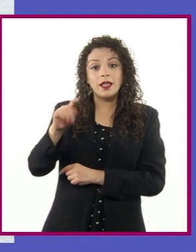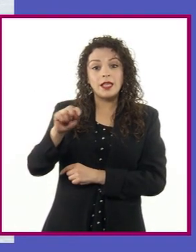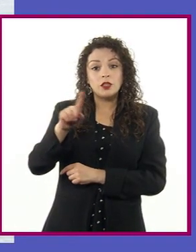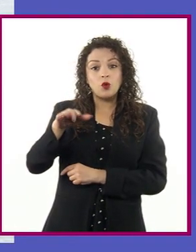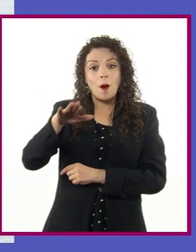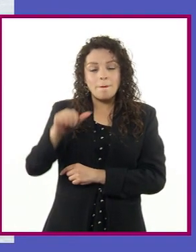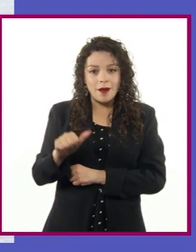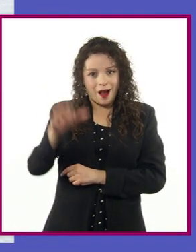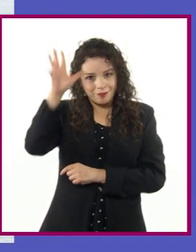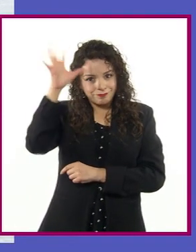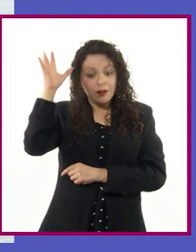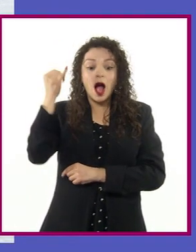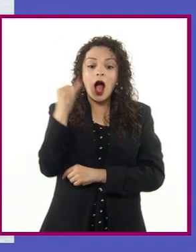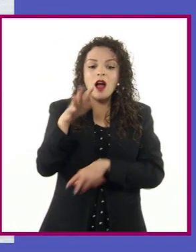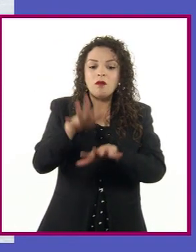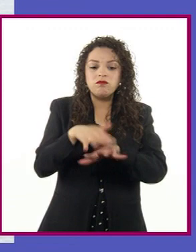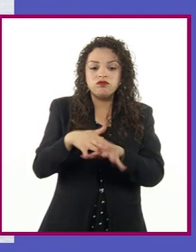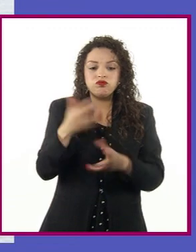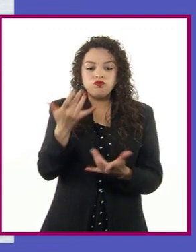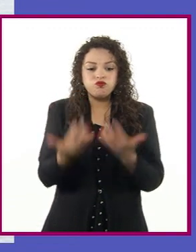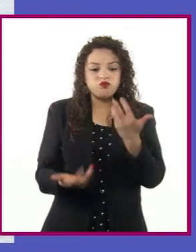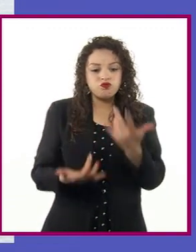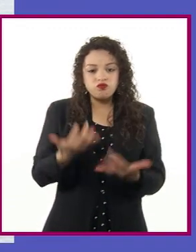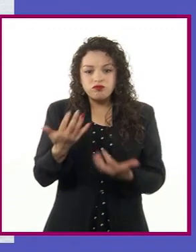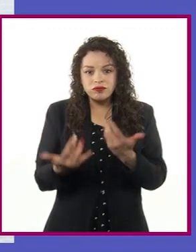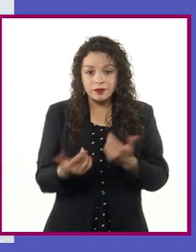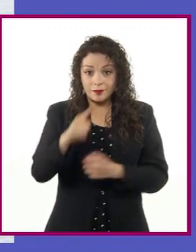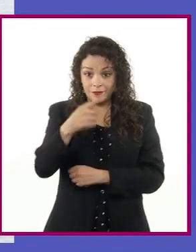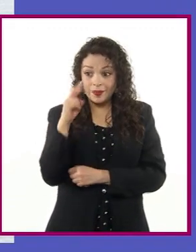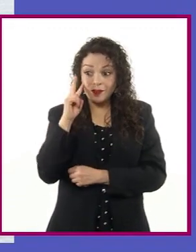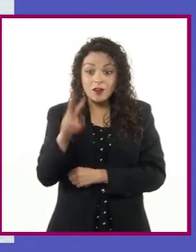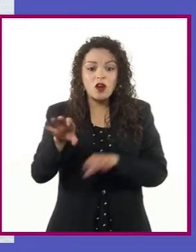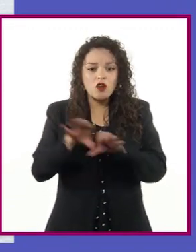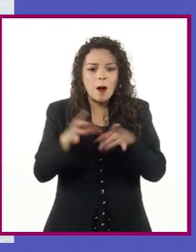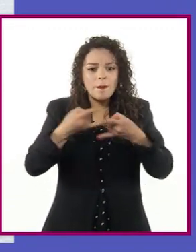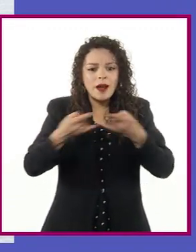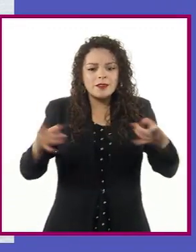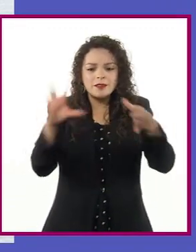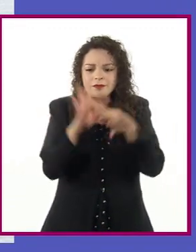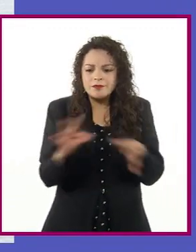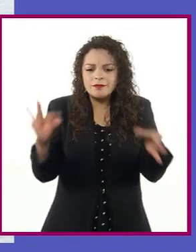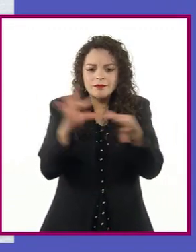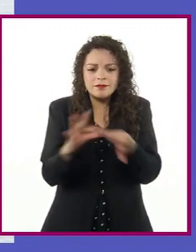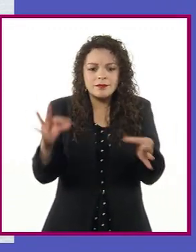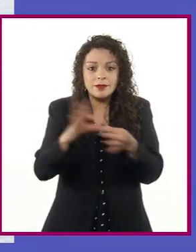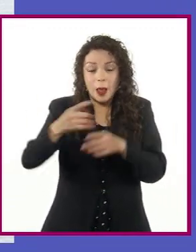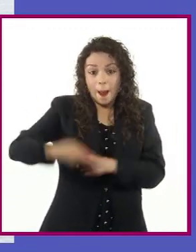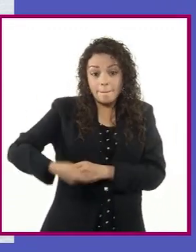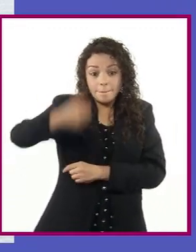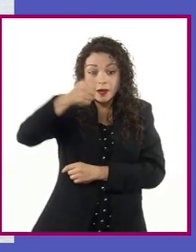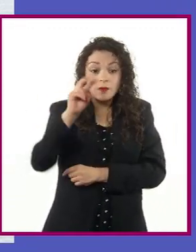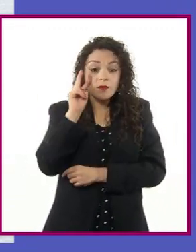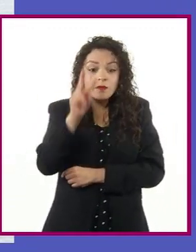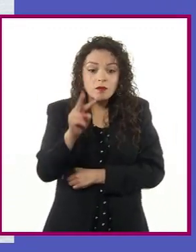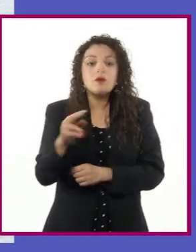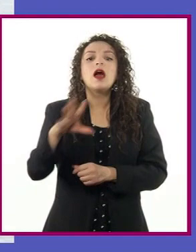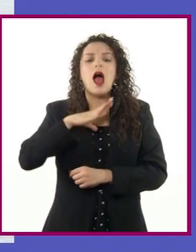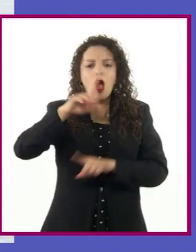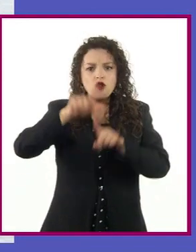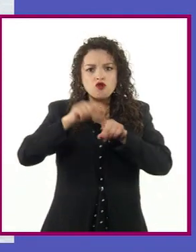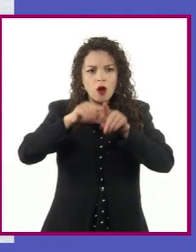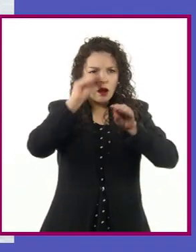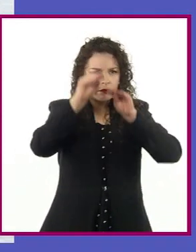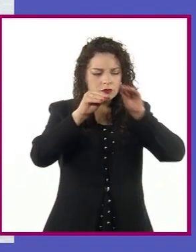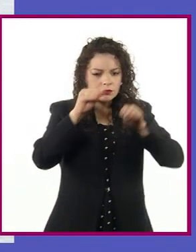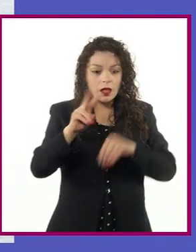Observa la manera como está hecha la narración. La primera parte de la secuencia está coloreada y domina